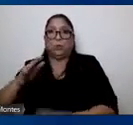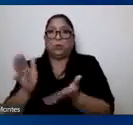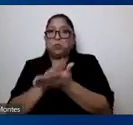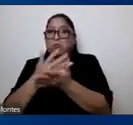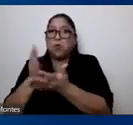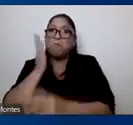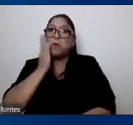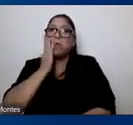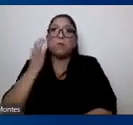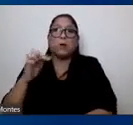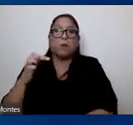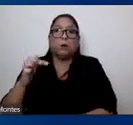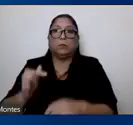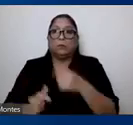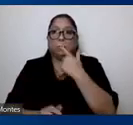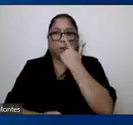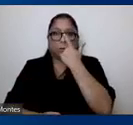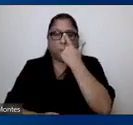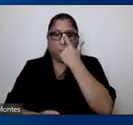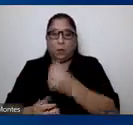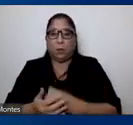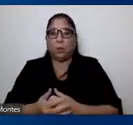Y